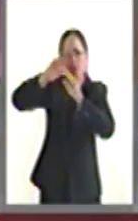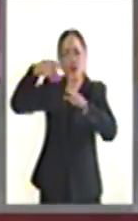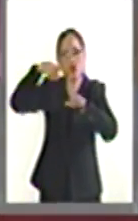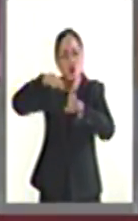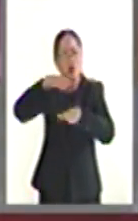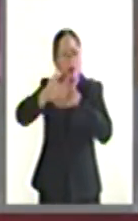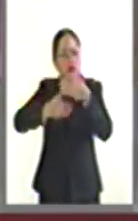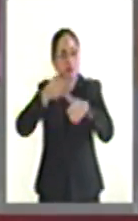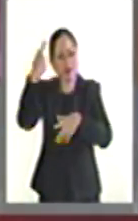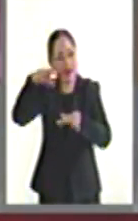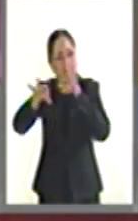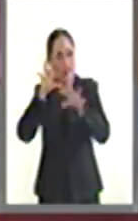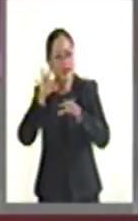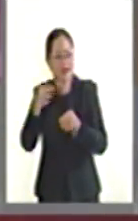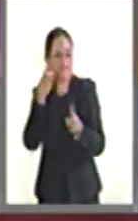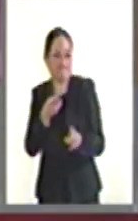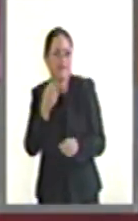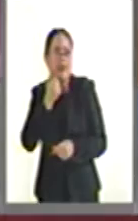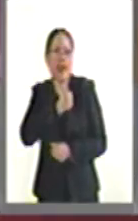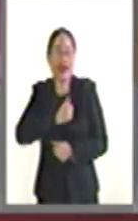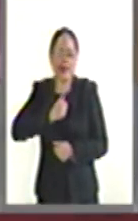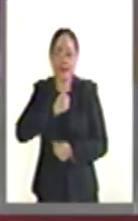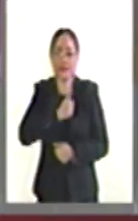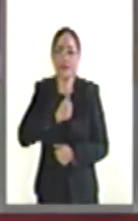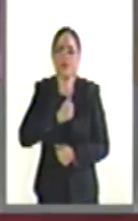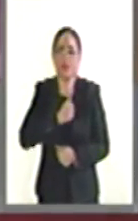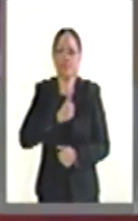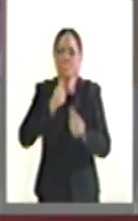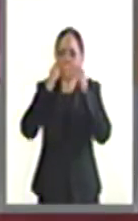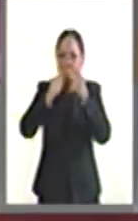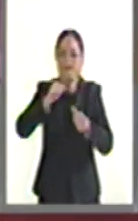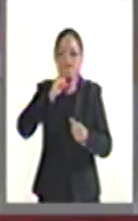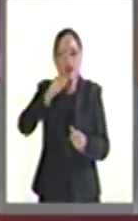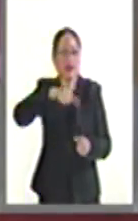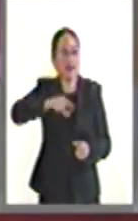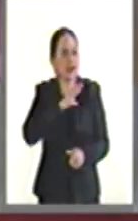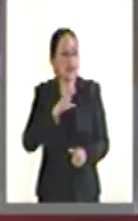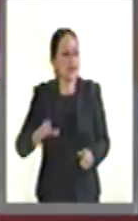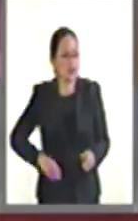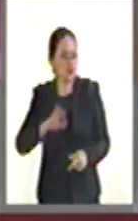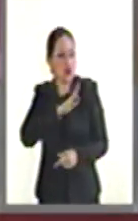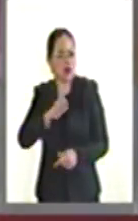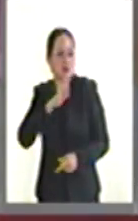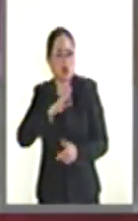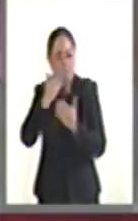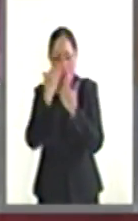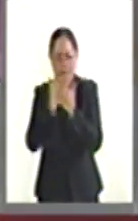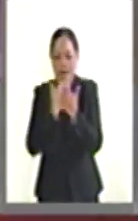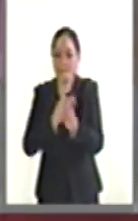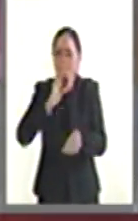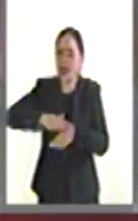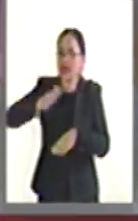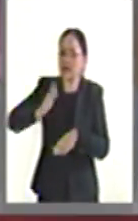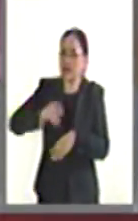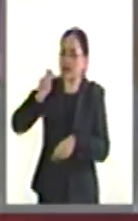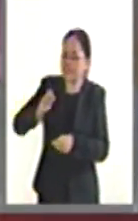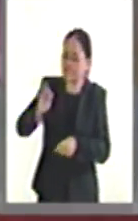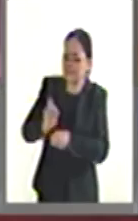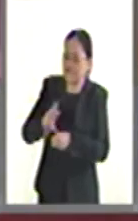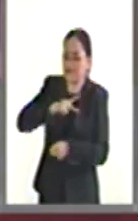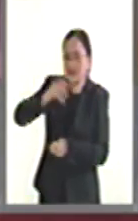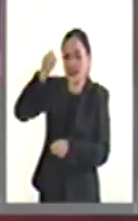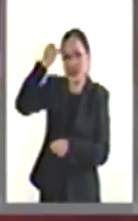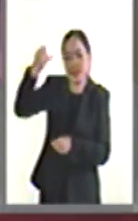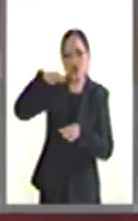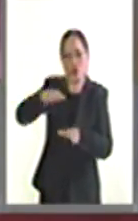procedimiento de selección. Es una pena que no se tome en cuenta a los candidatos más capaces que defendieron sus posturas